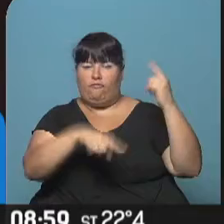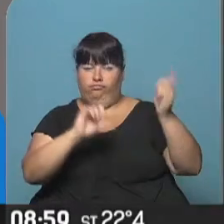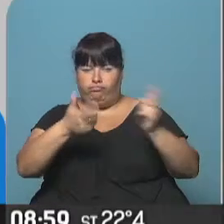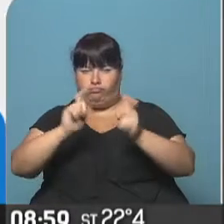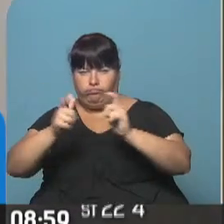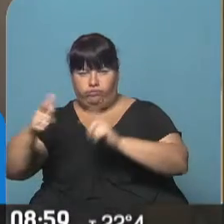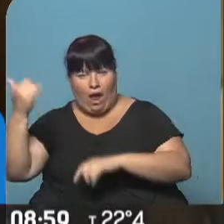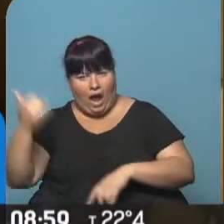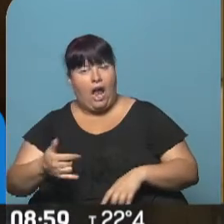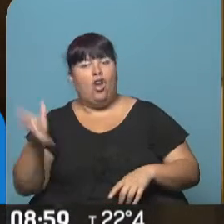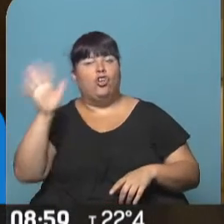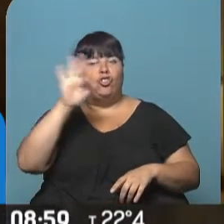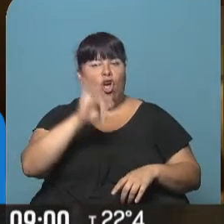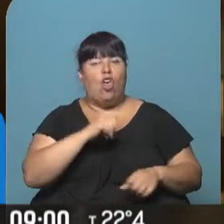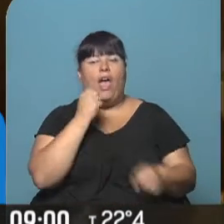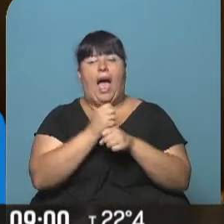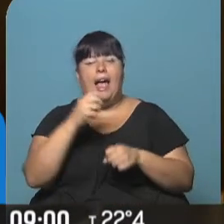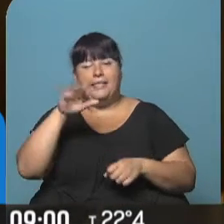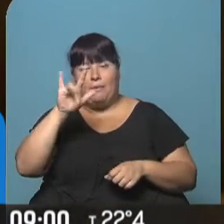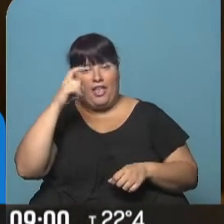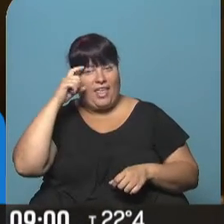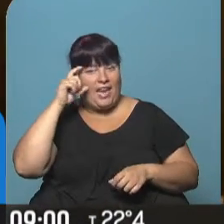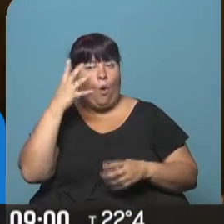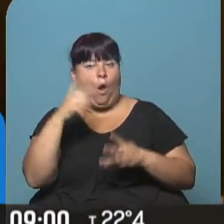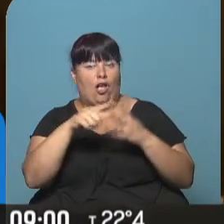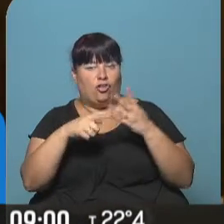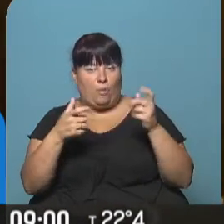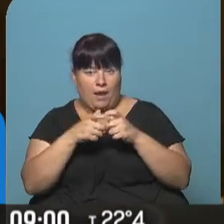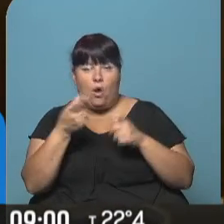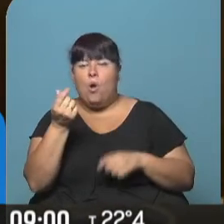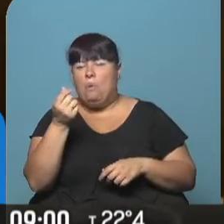se van a proyectar todos los días hasta el miércoles 10 de enero estas cuatro películas